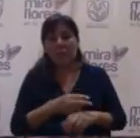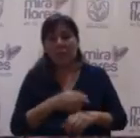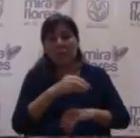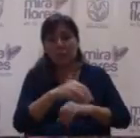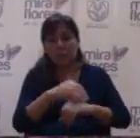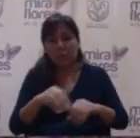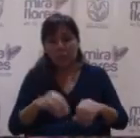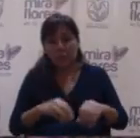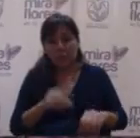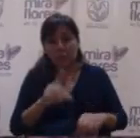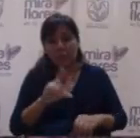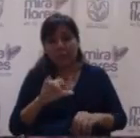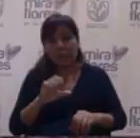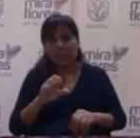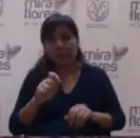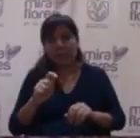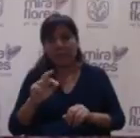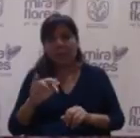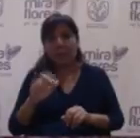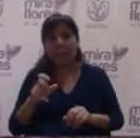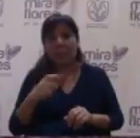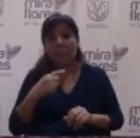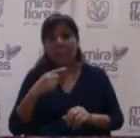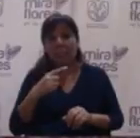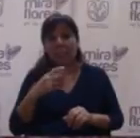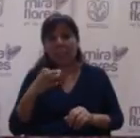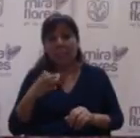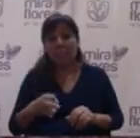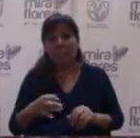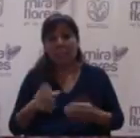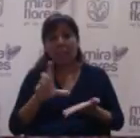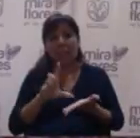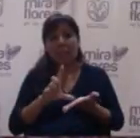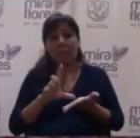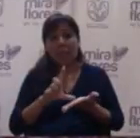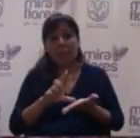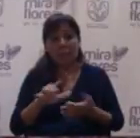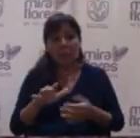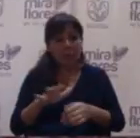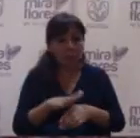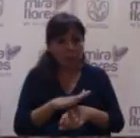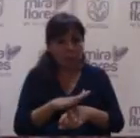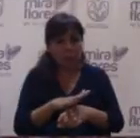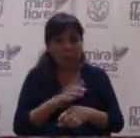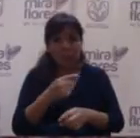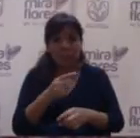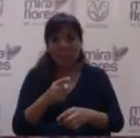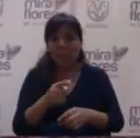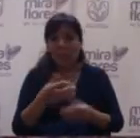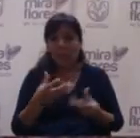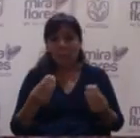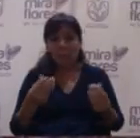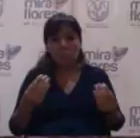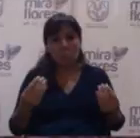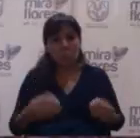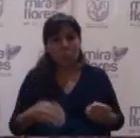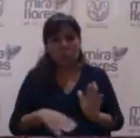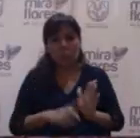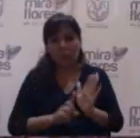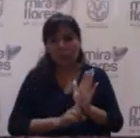eje donde, si bien es cierto, en Lima Metropolitana la criminalidad ha